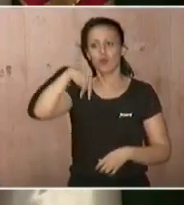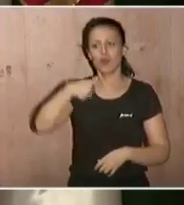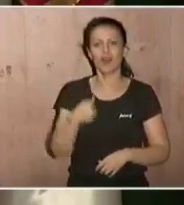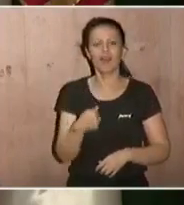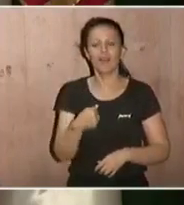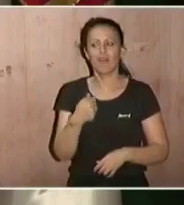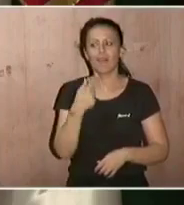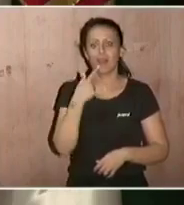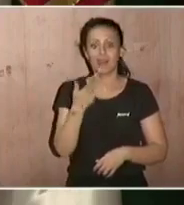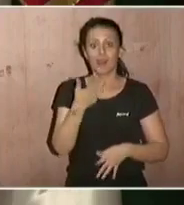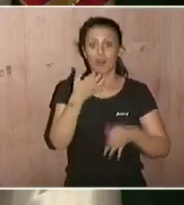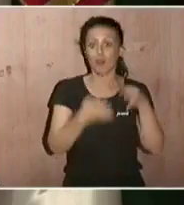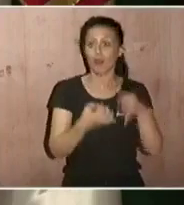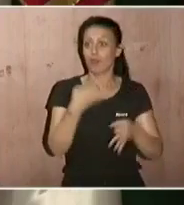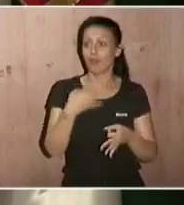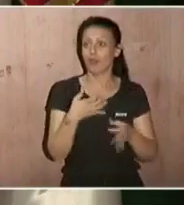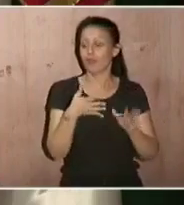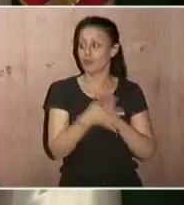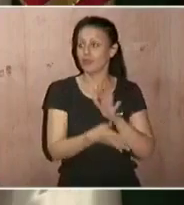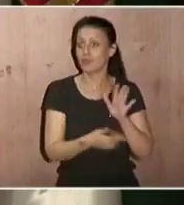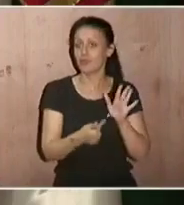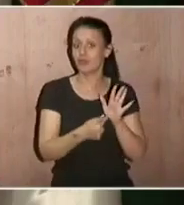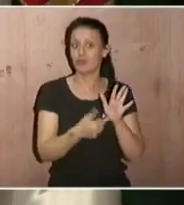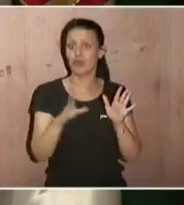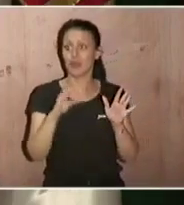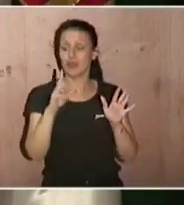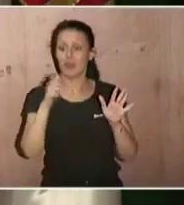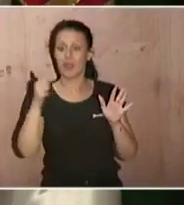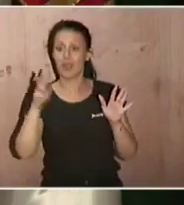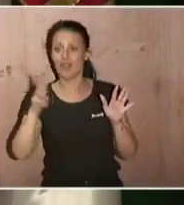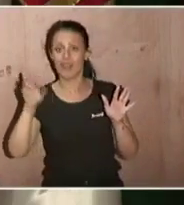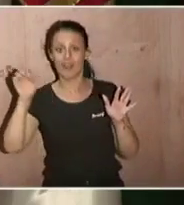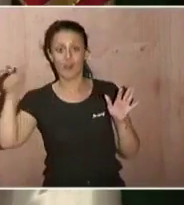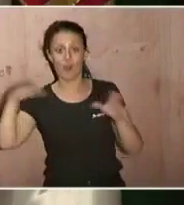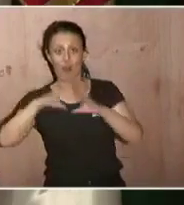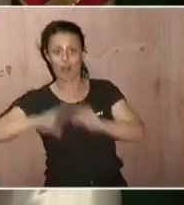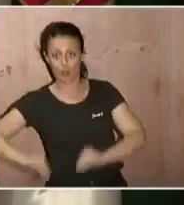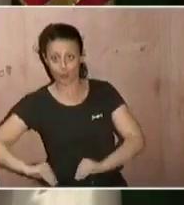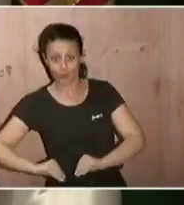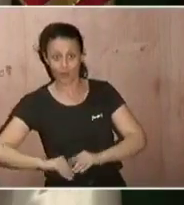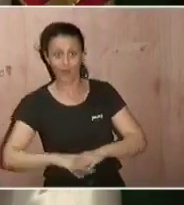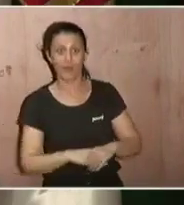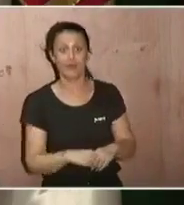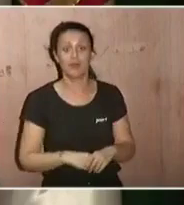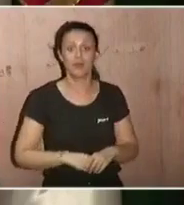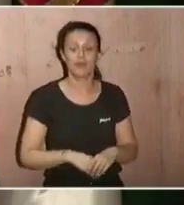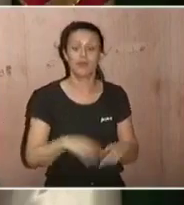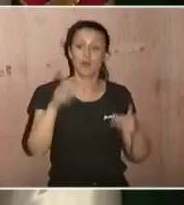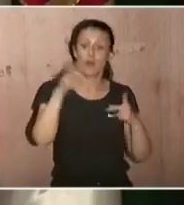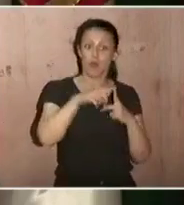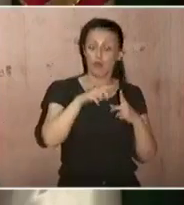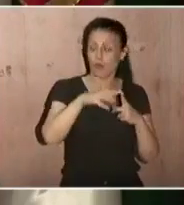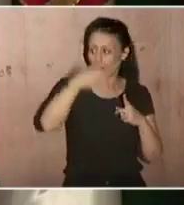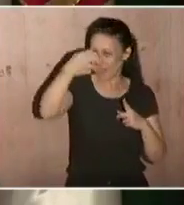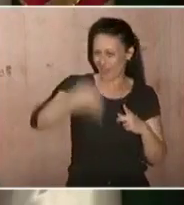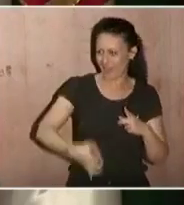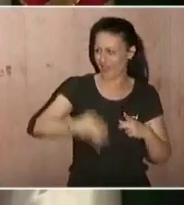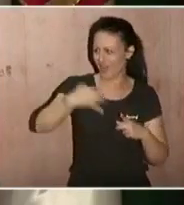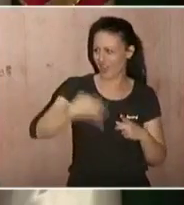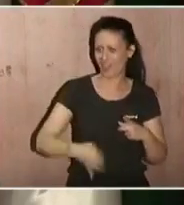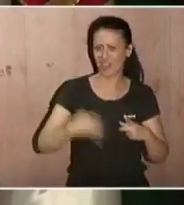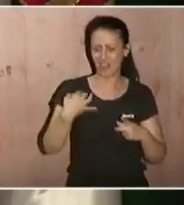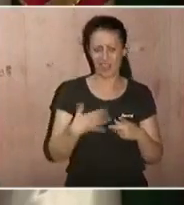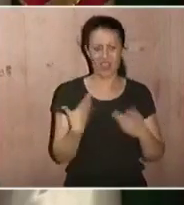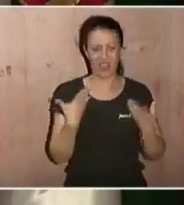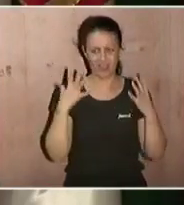mi jurisdicción lintaba con la de Clavero en Andalucía. Uno formaba parte de verdad de lo que eran las fuerzas vivas